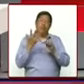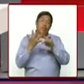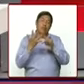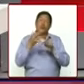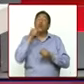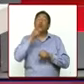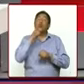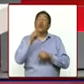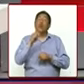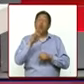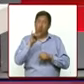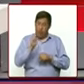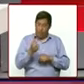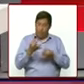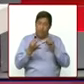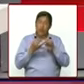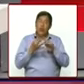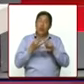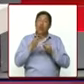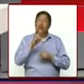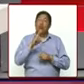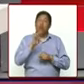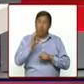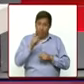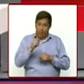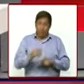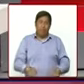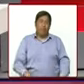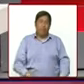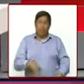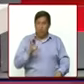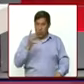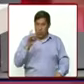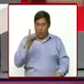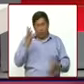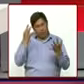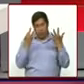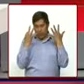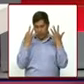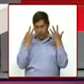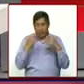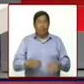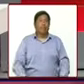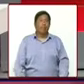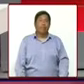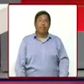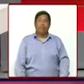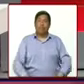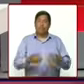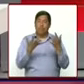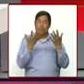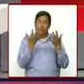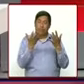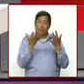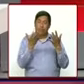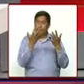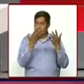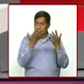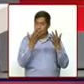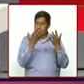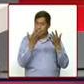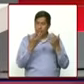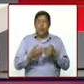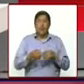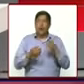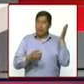Gisela González Romero, Rubén Ramírez Condes, el octavo en esta lista, Milton Iván Montellano